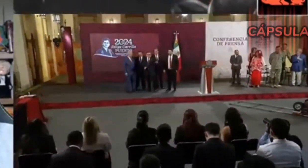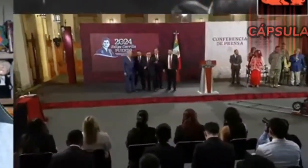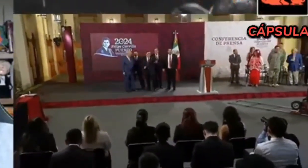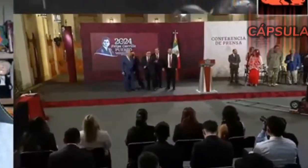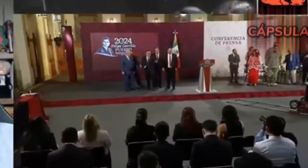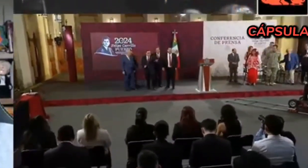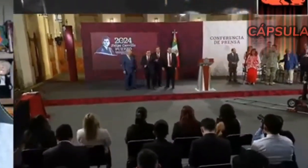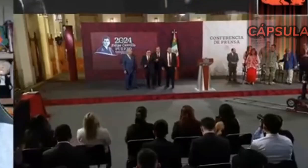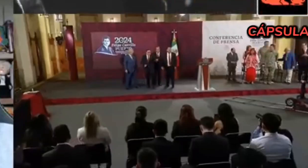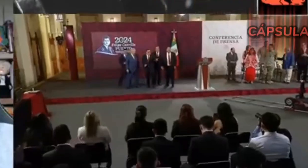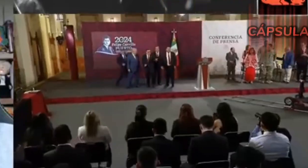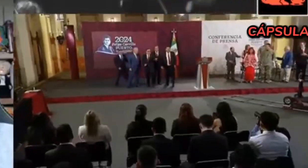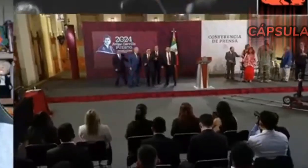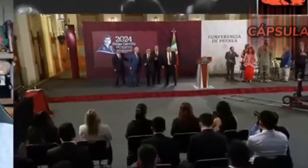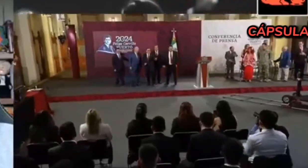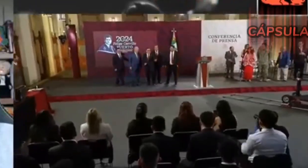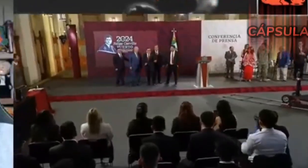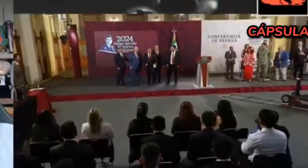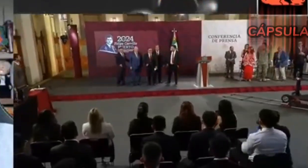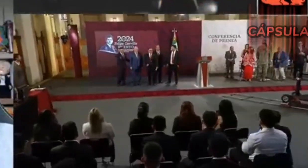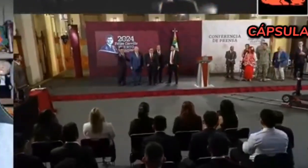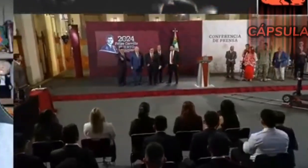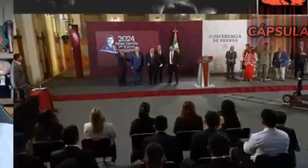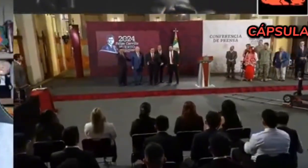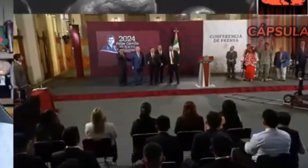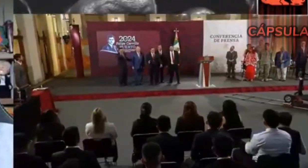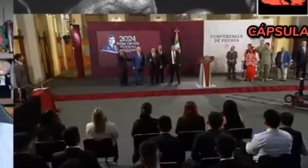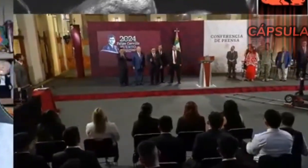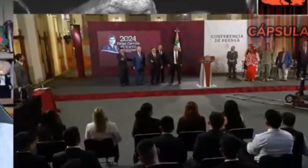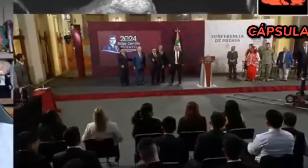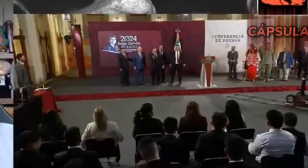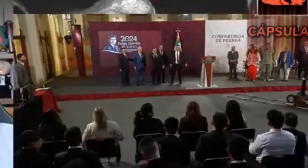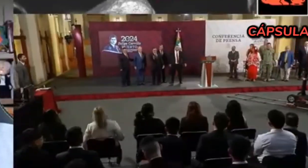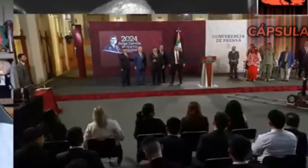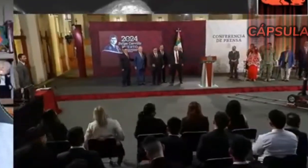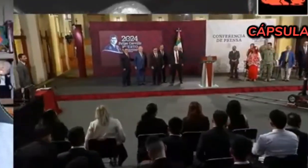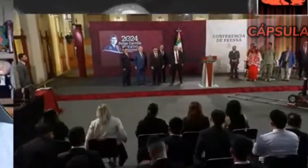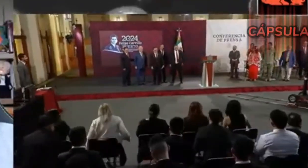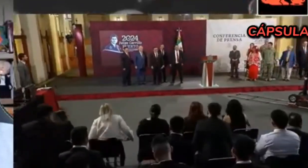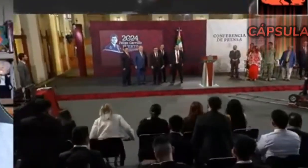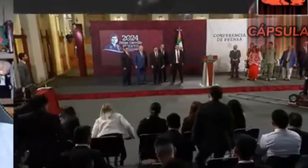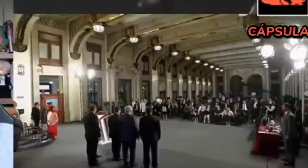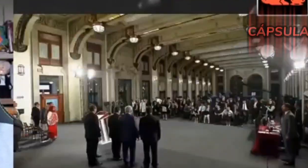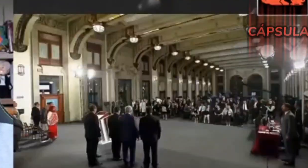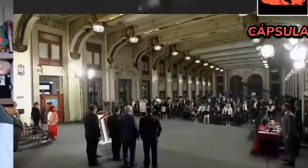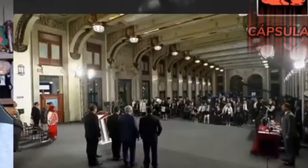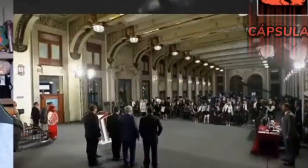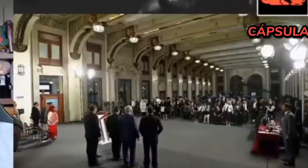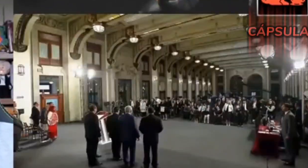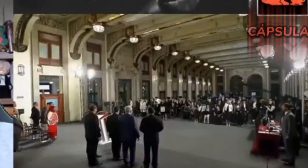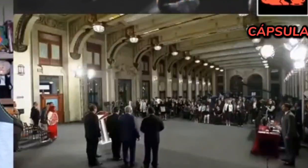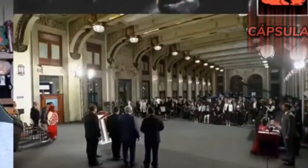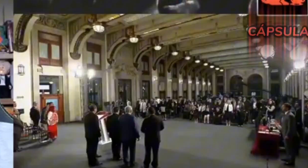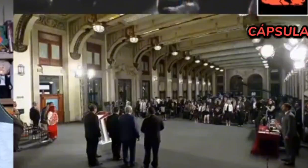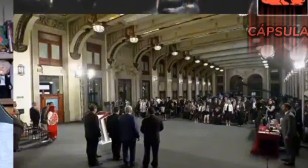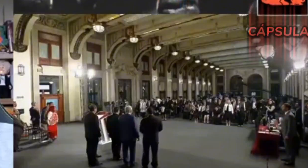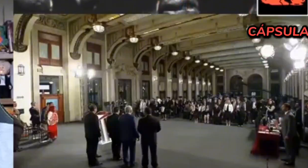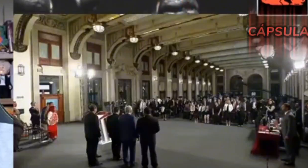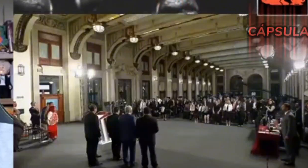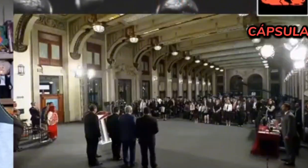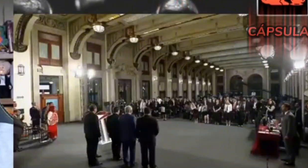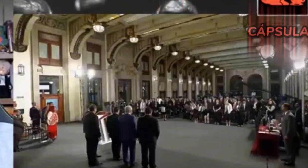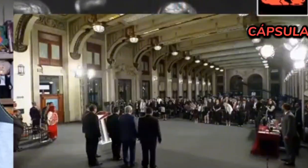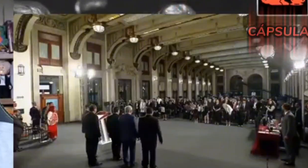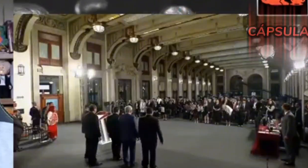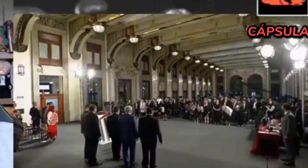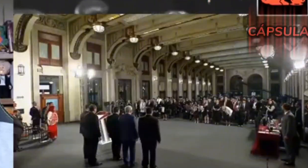Si me permite, vamos a hacer vuelo, jóvenes politécnicos, no nos podemos ir sin ello. Así que a la de